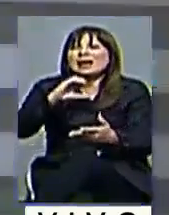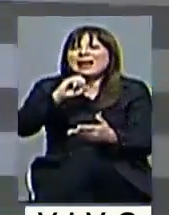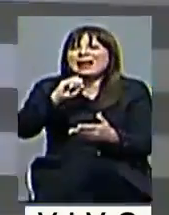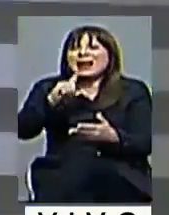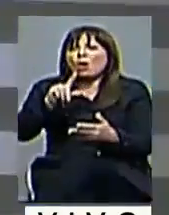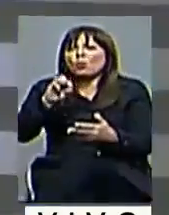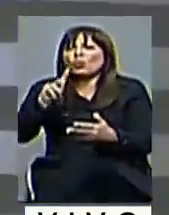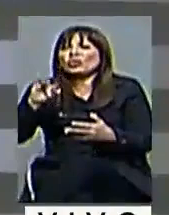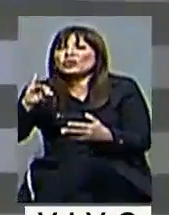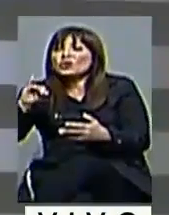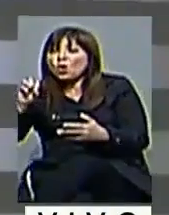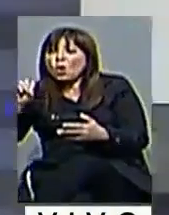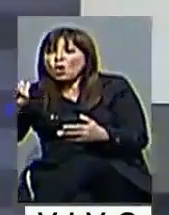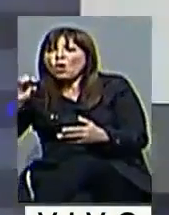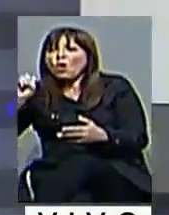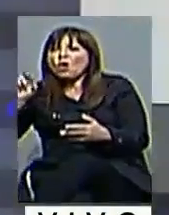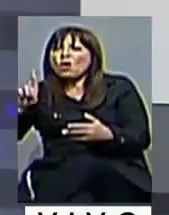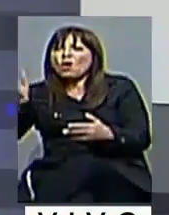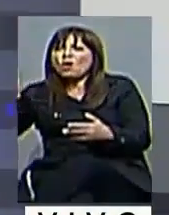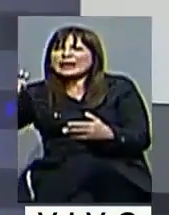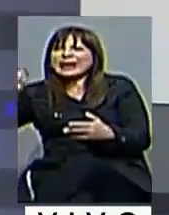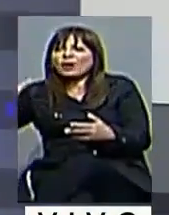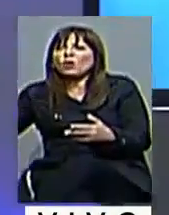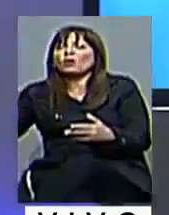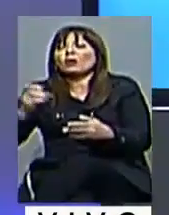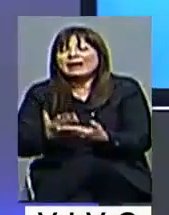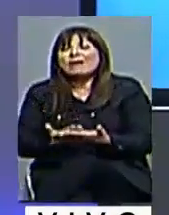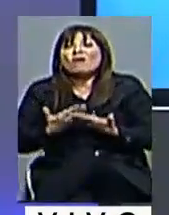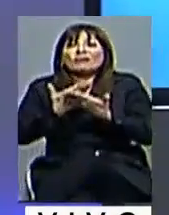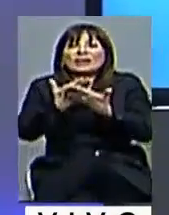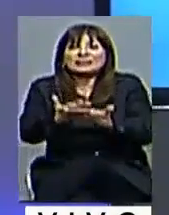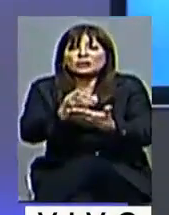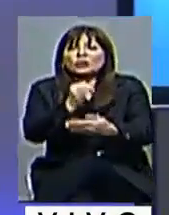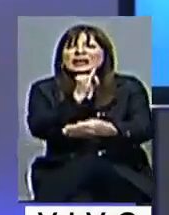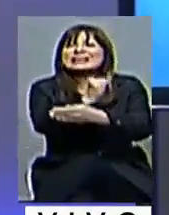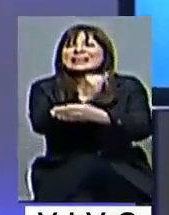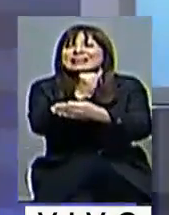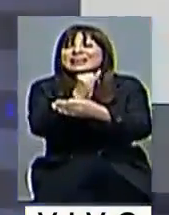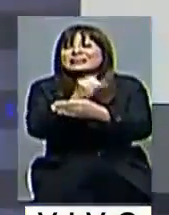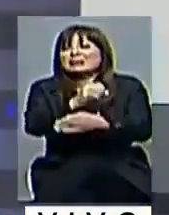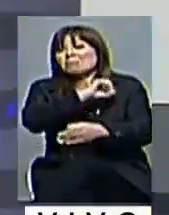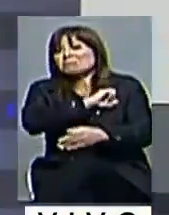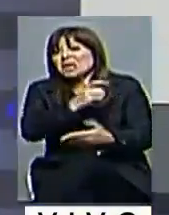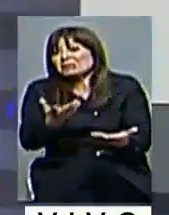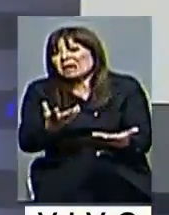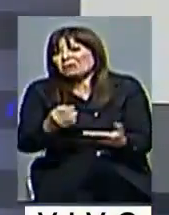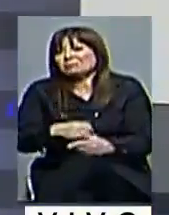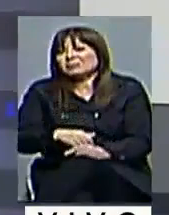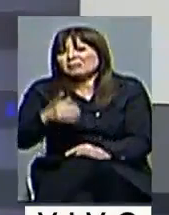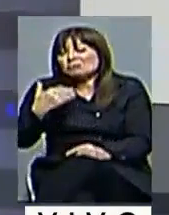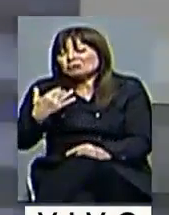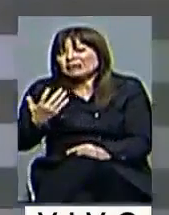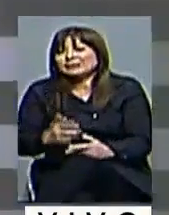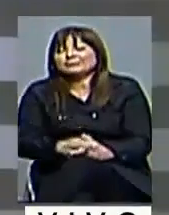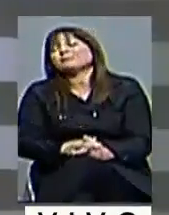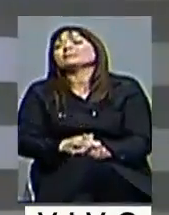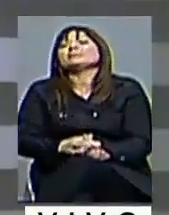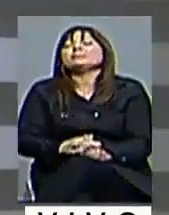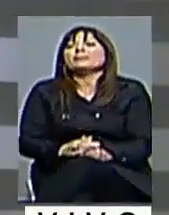Metropolitana. Siempre es más lindo que uno se lo ofrezcan antes de ofrecerse por Twitter. Pero exacto. El que se